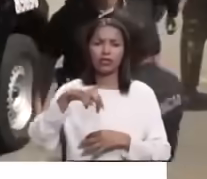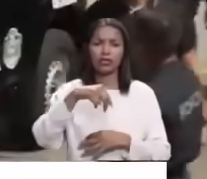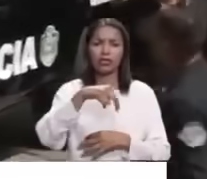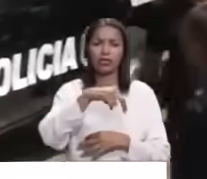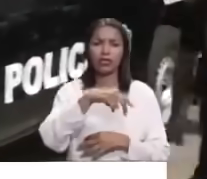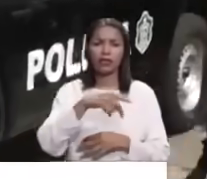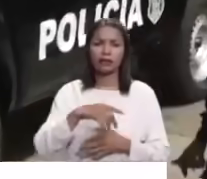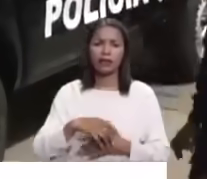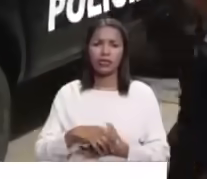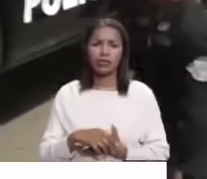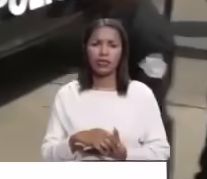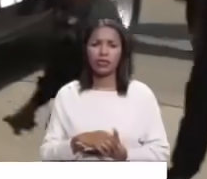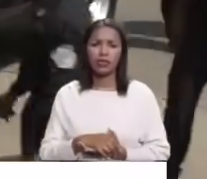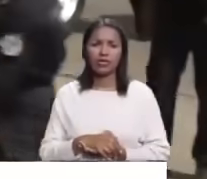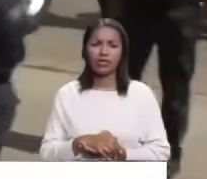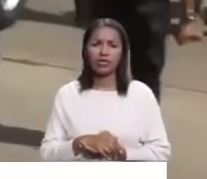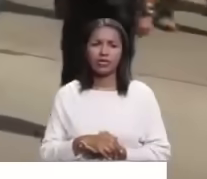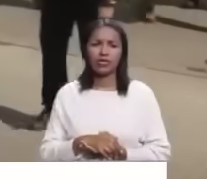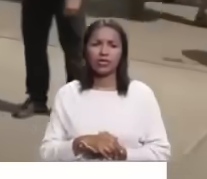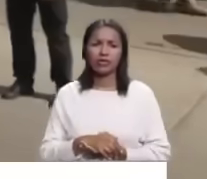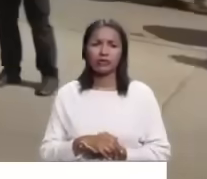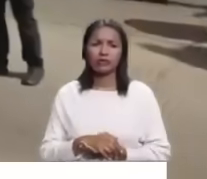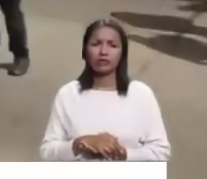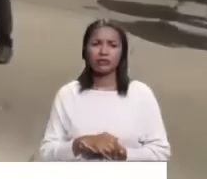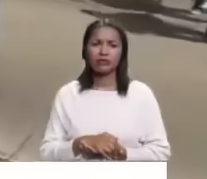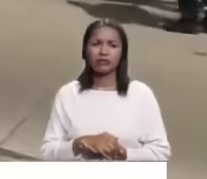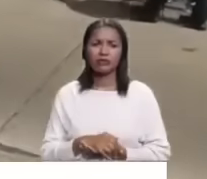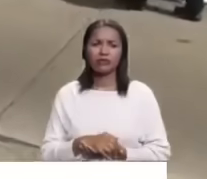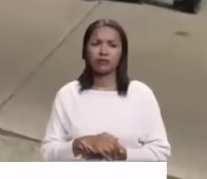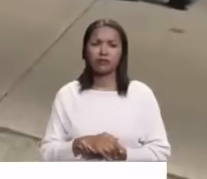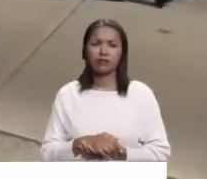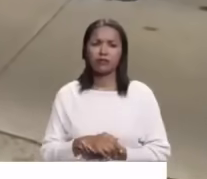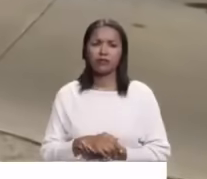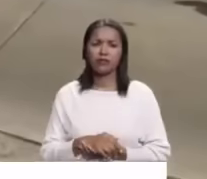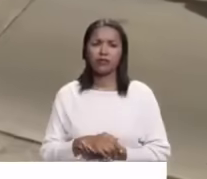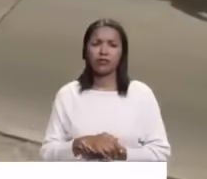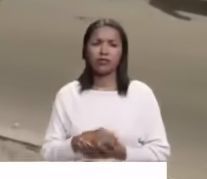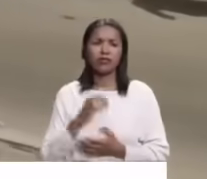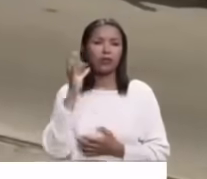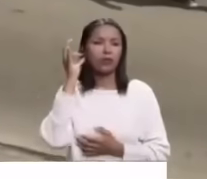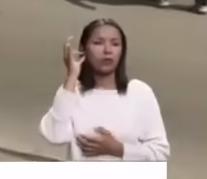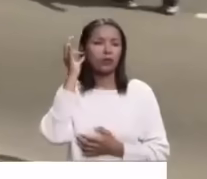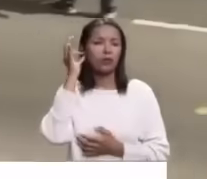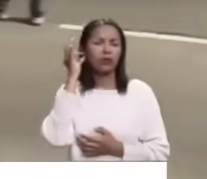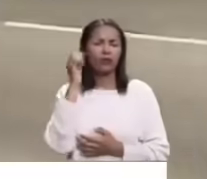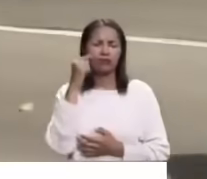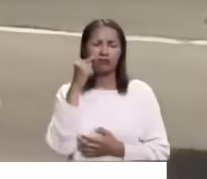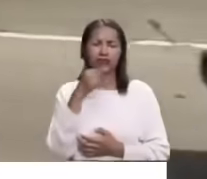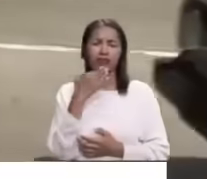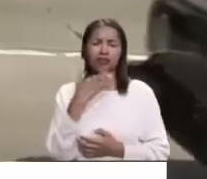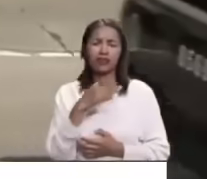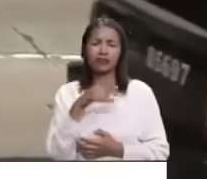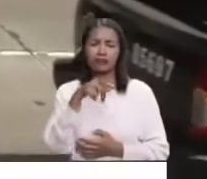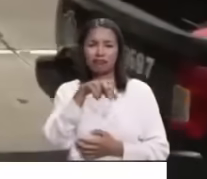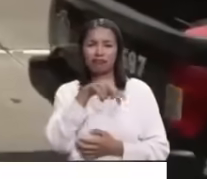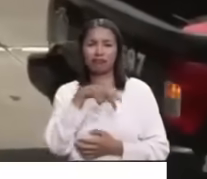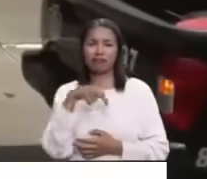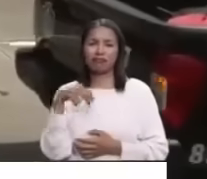policiales y está siendo reorientada a caminar hacia otro lugar. Sin embargo, de manera reacia